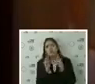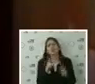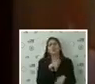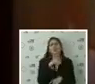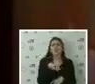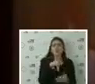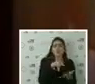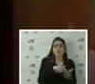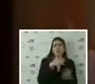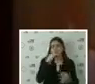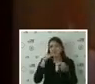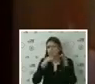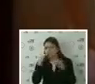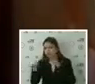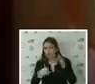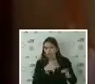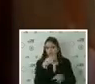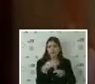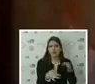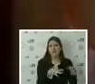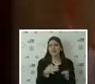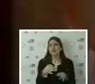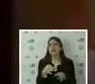de difusión y de